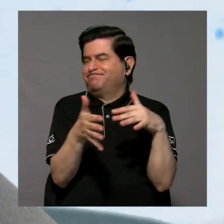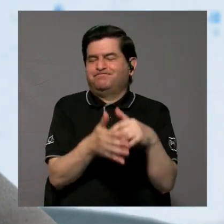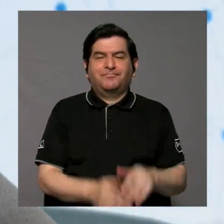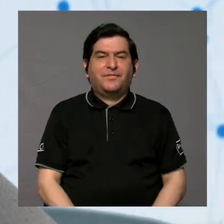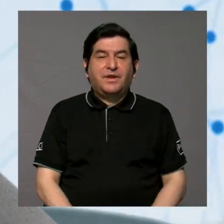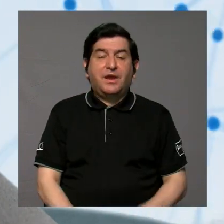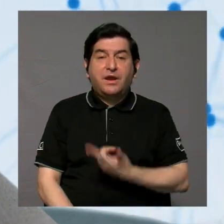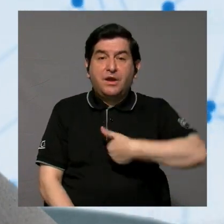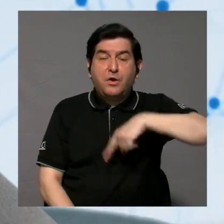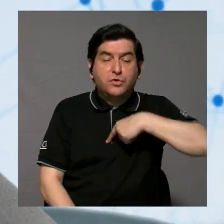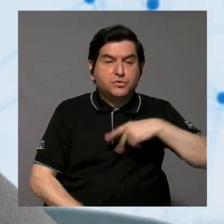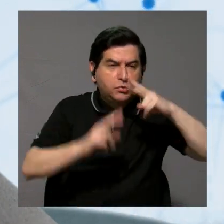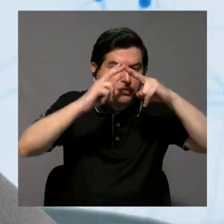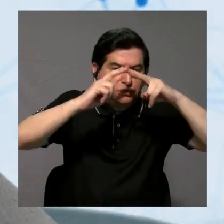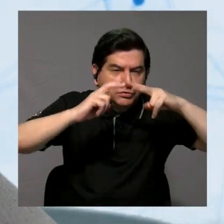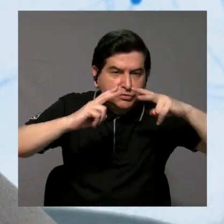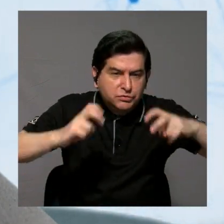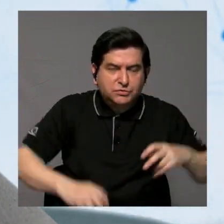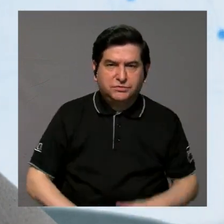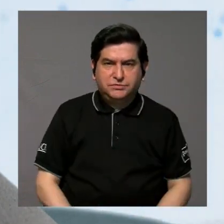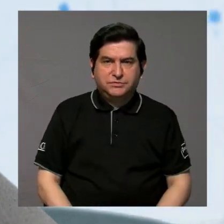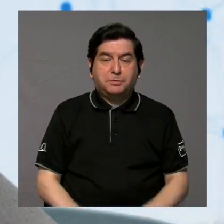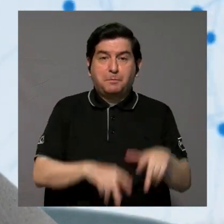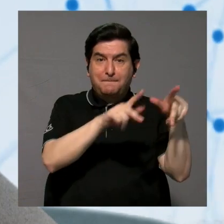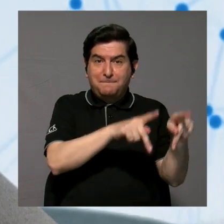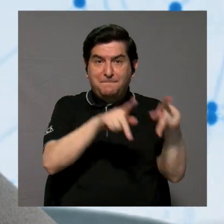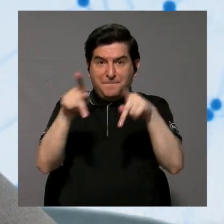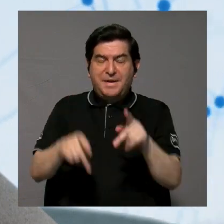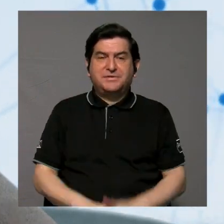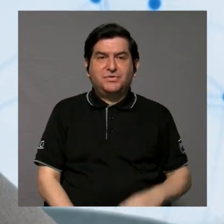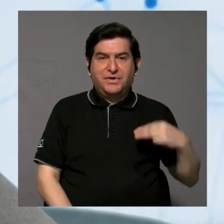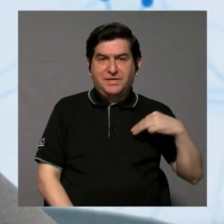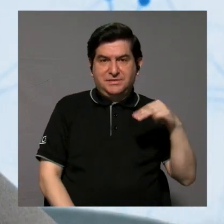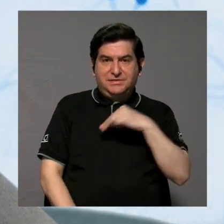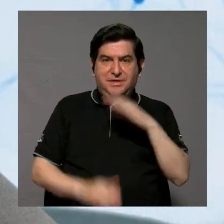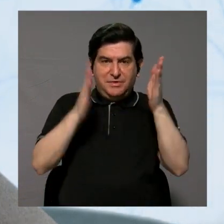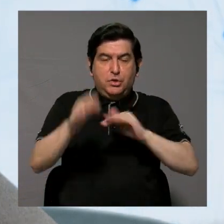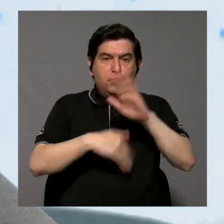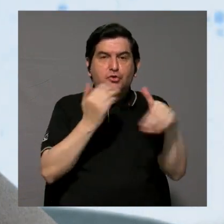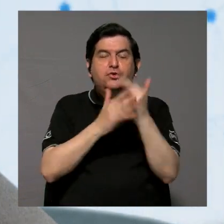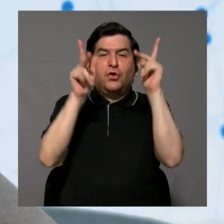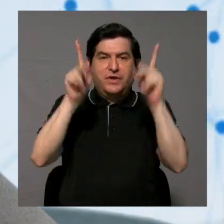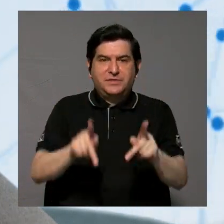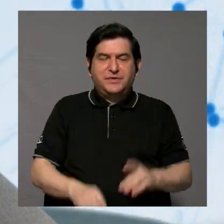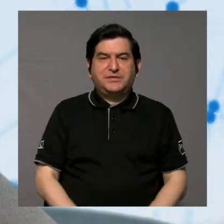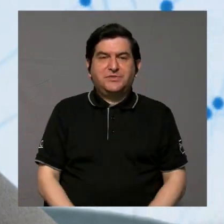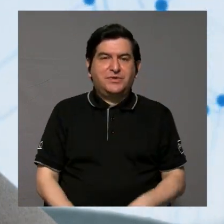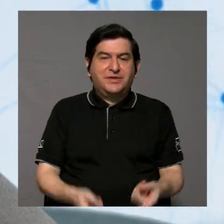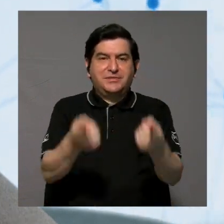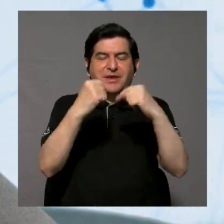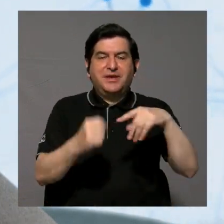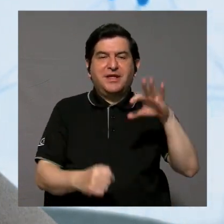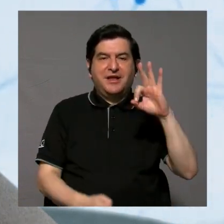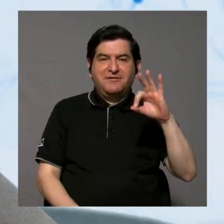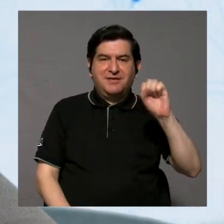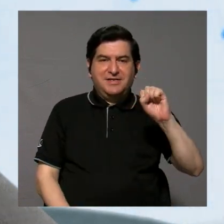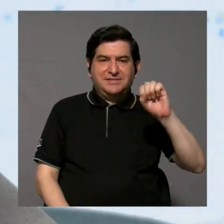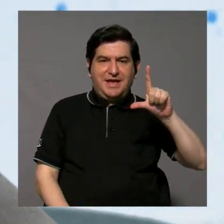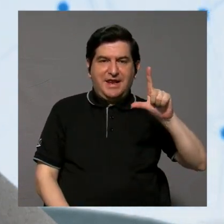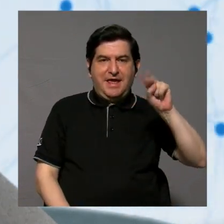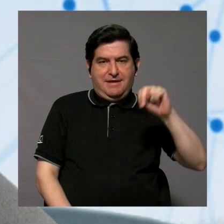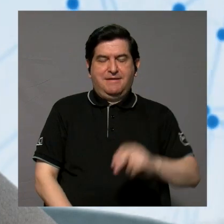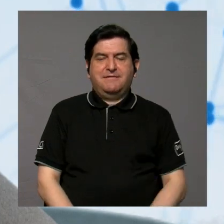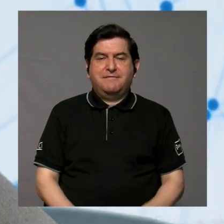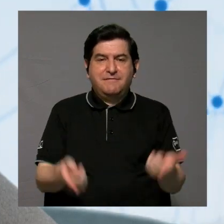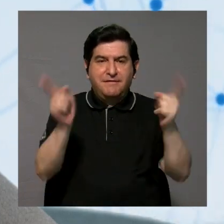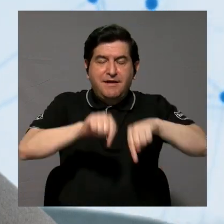hora de nosotros hacer la revisión de las personas que ocupaban los ministerios, todas las personas venían del Frente Sandinista de Liberación Nacional. Entonces, el